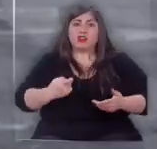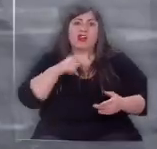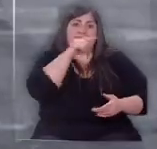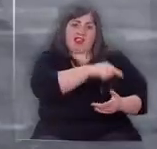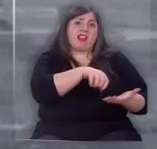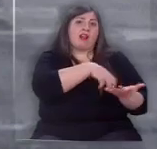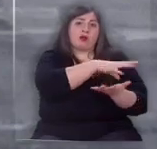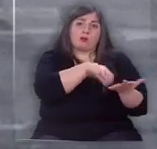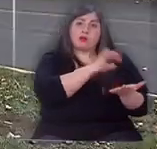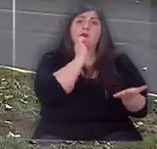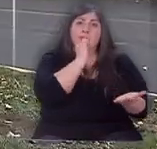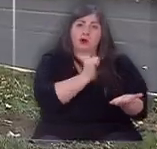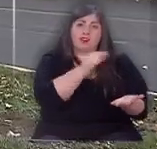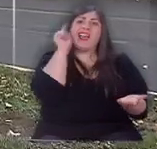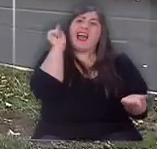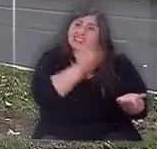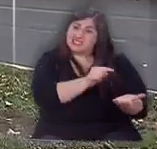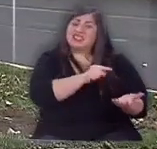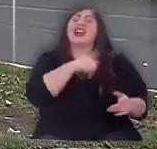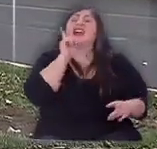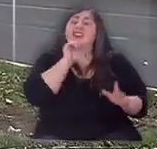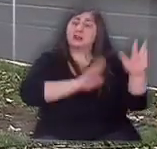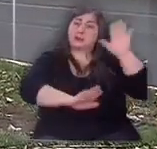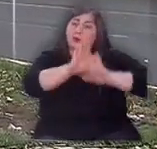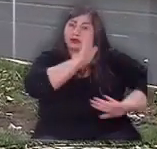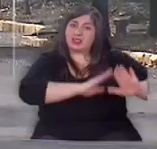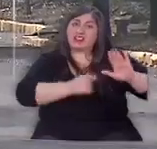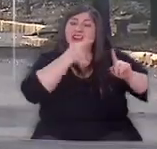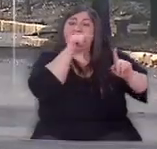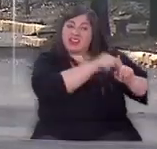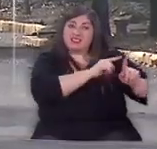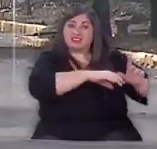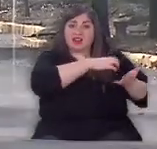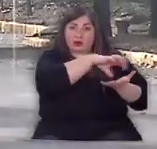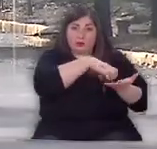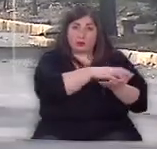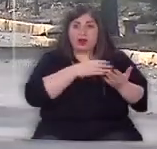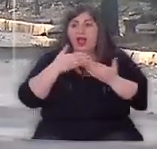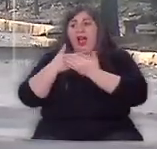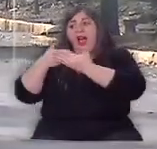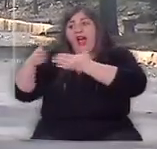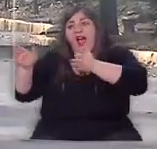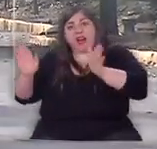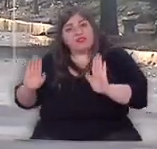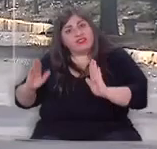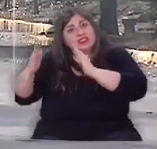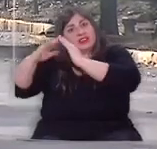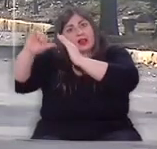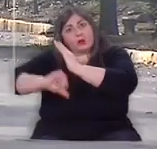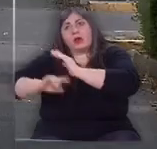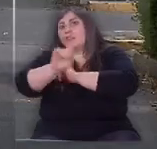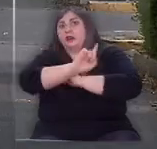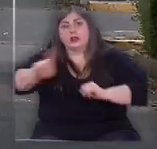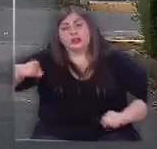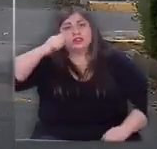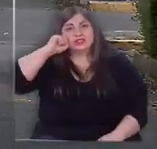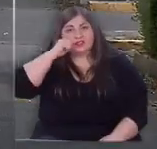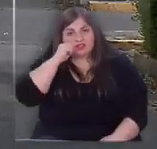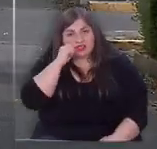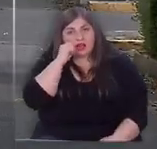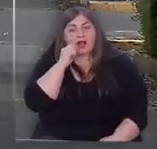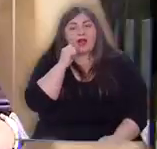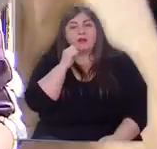va a estar en las otras. Y para eso hay que proteger a las otras comunas. Abrir la cuarentena no significa